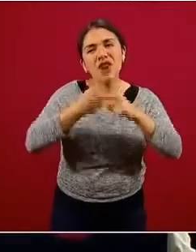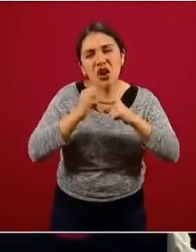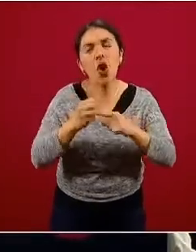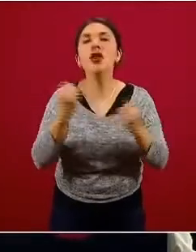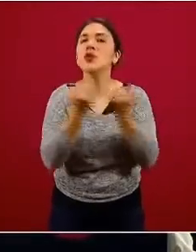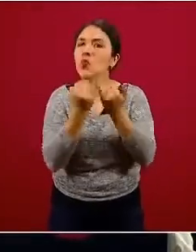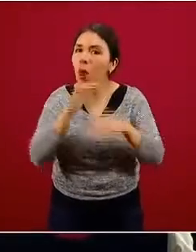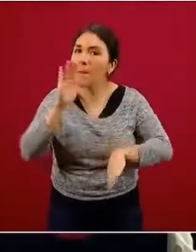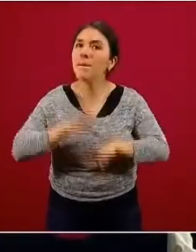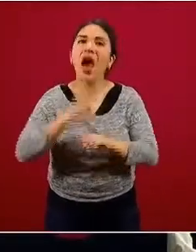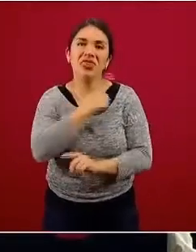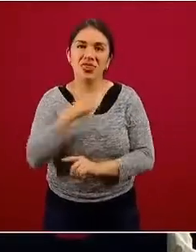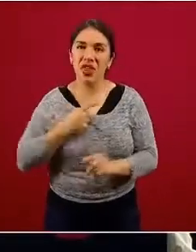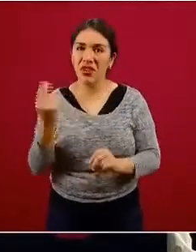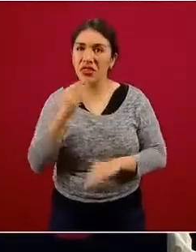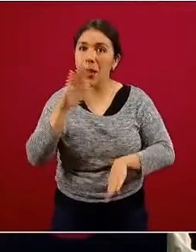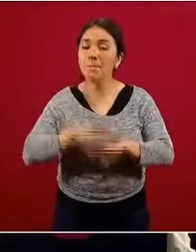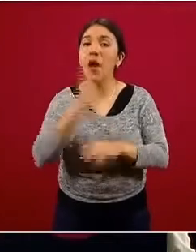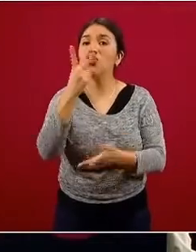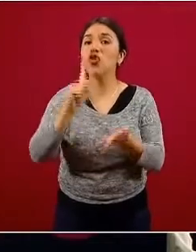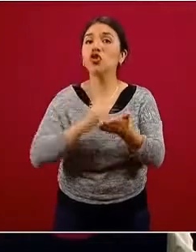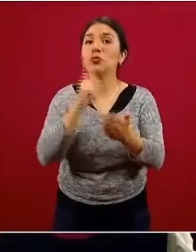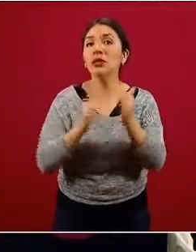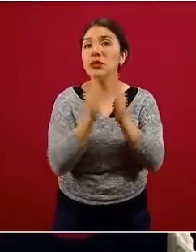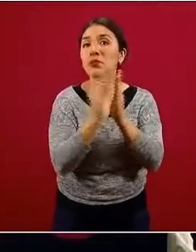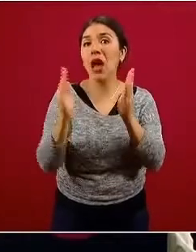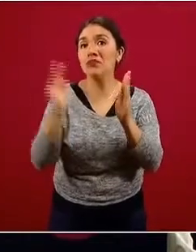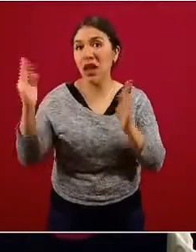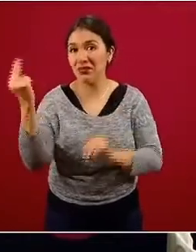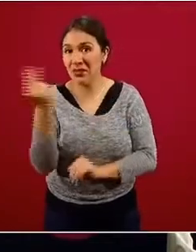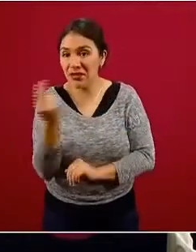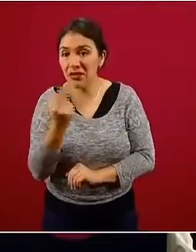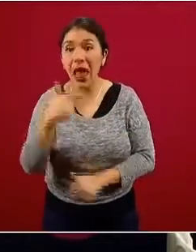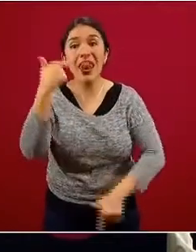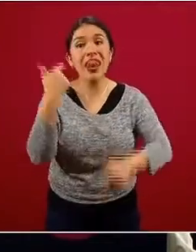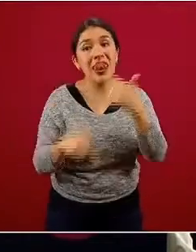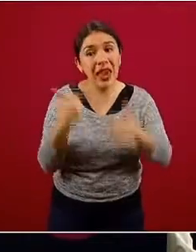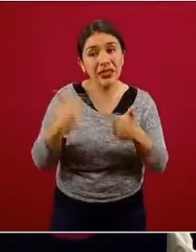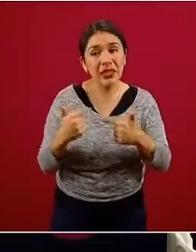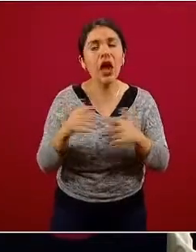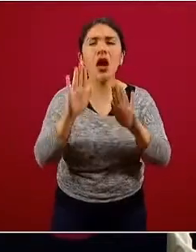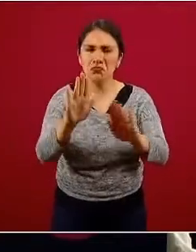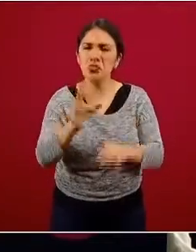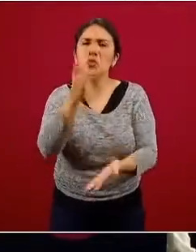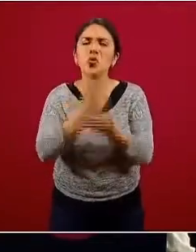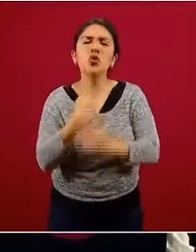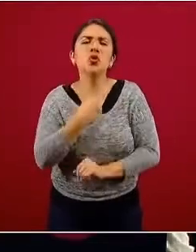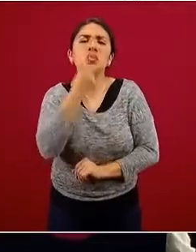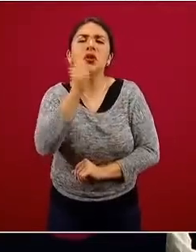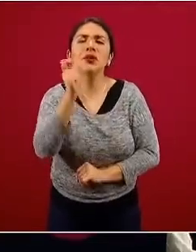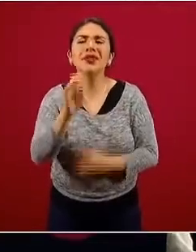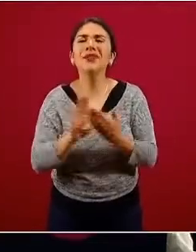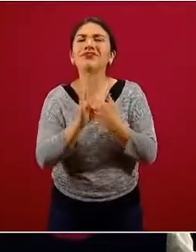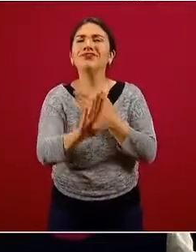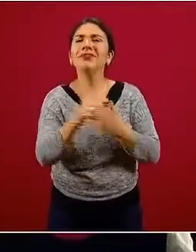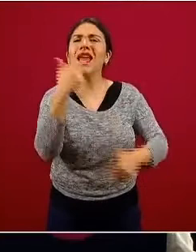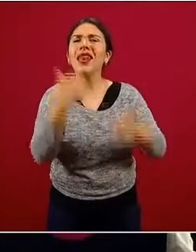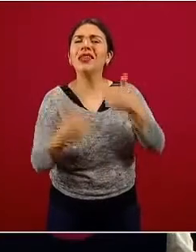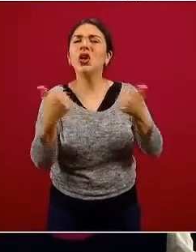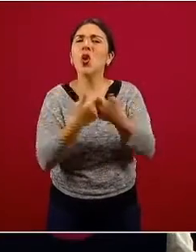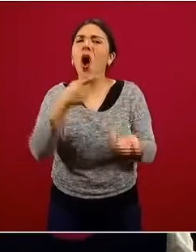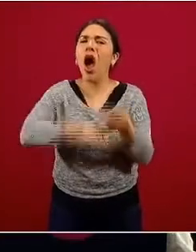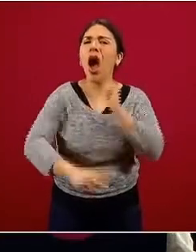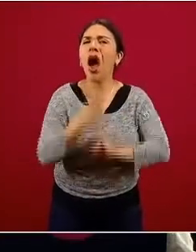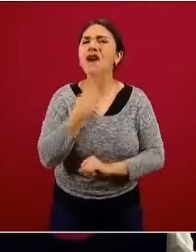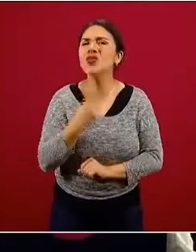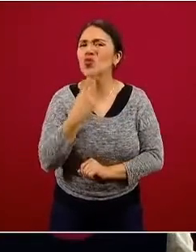oleaginosas también aumentarlo 2 veces más de lo que comemos. Leches, lo único que estamos pidiendo es evitar lácteos con